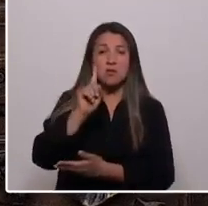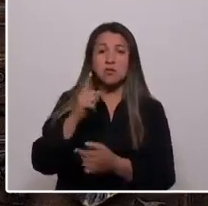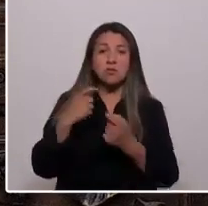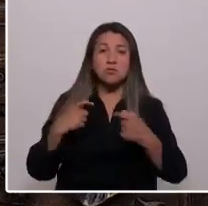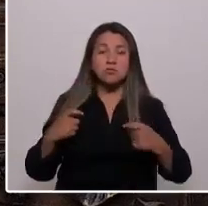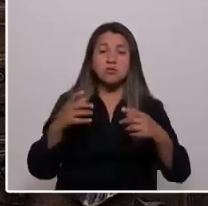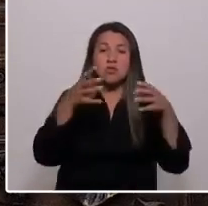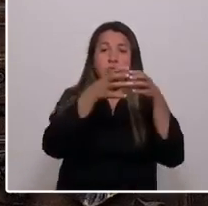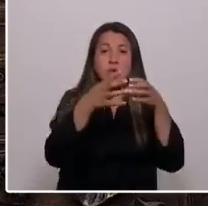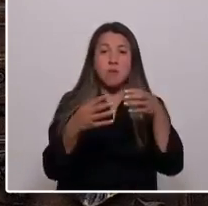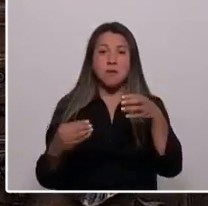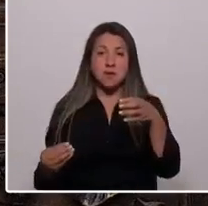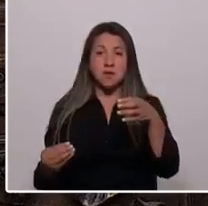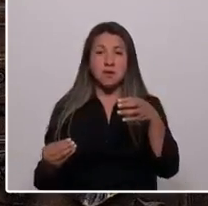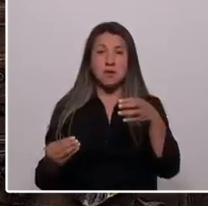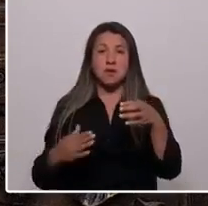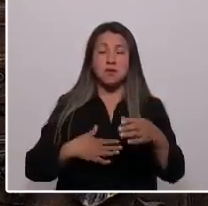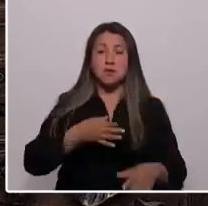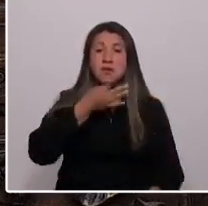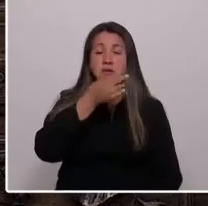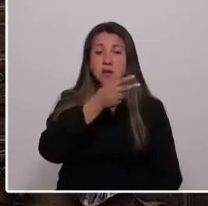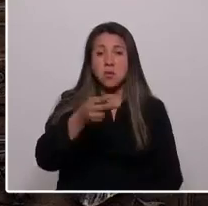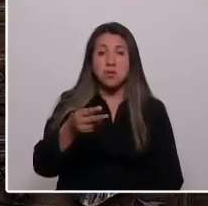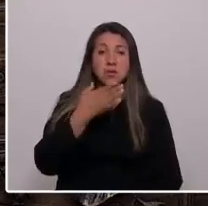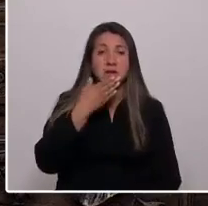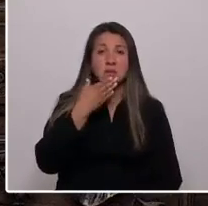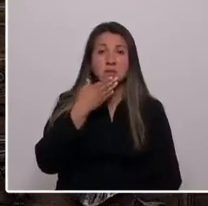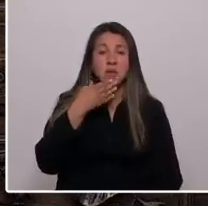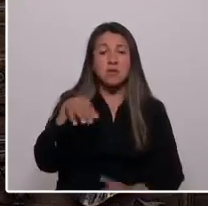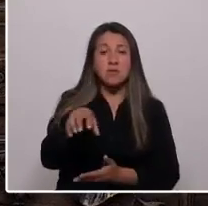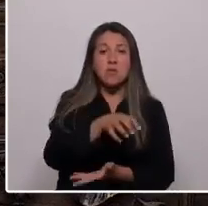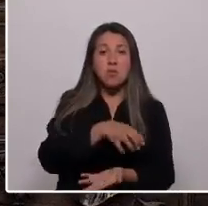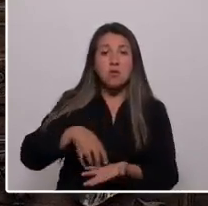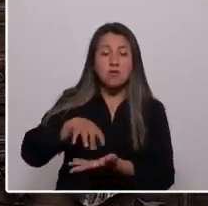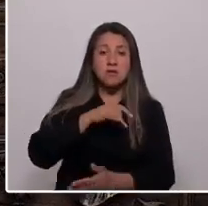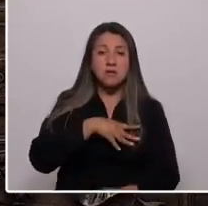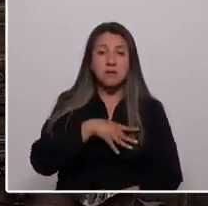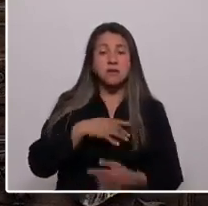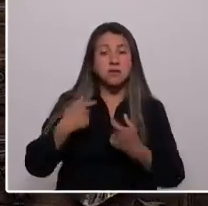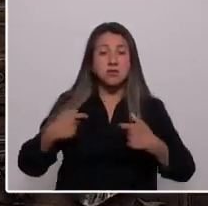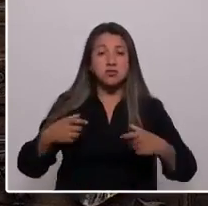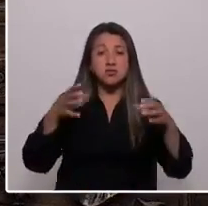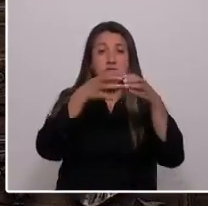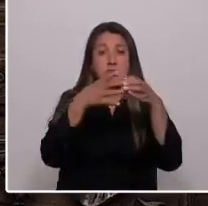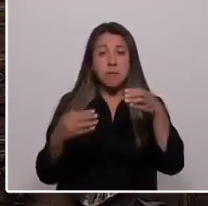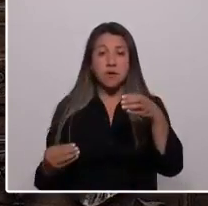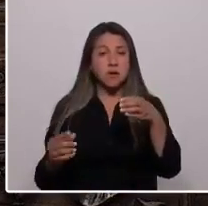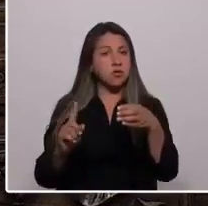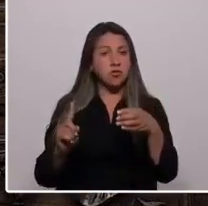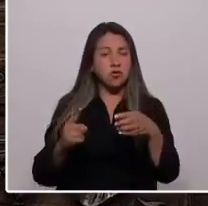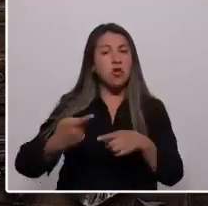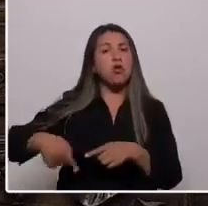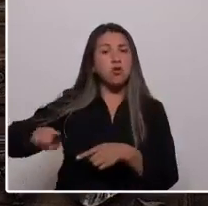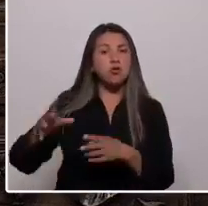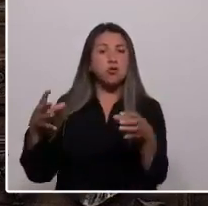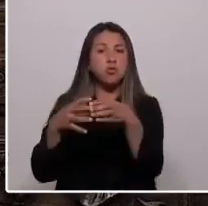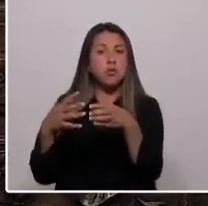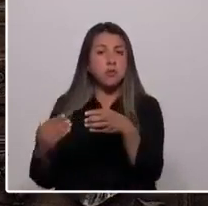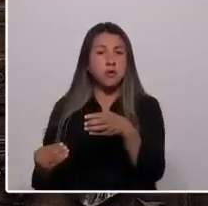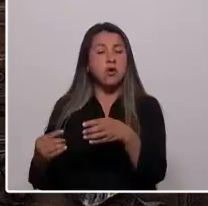le vengo a decir a usted también que los pueblos de Chile no somos minoría otros son la minoría